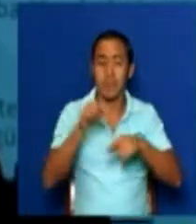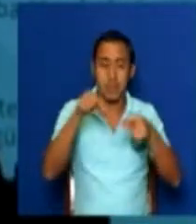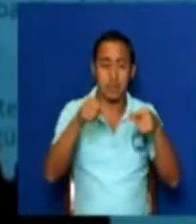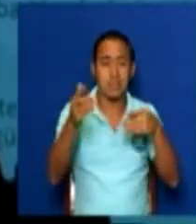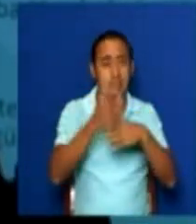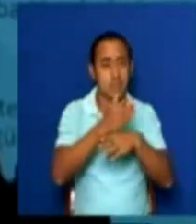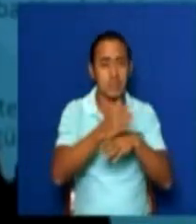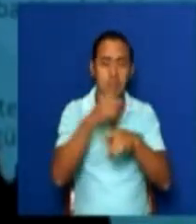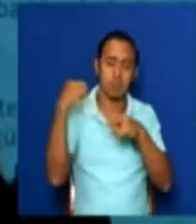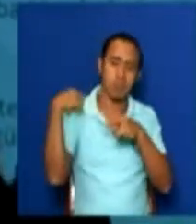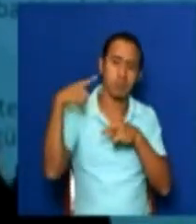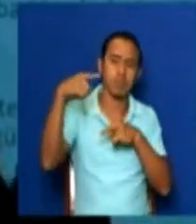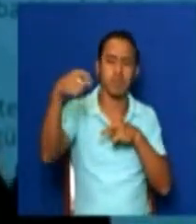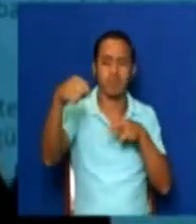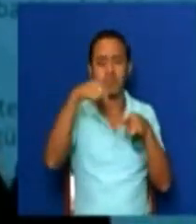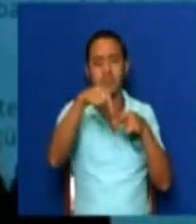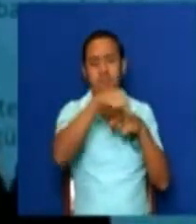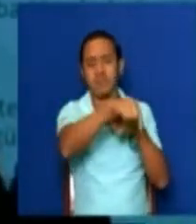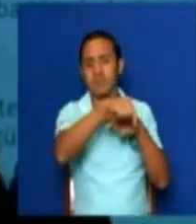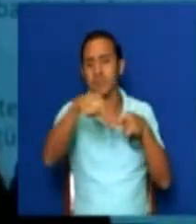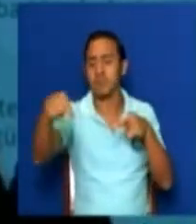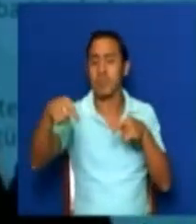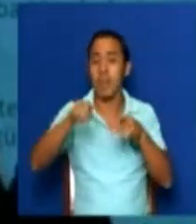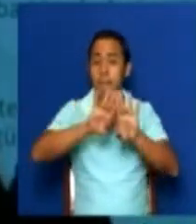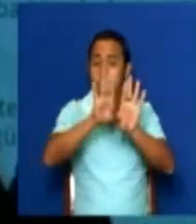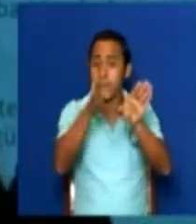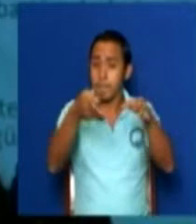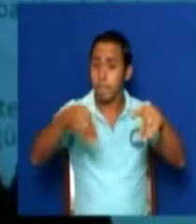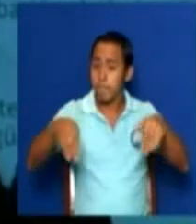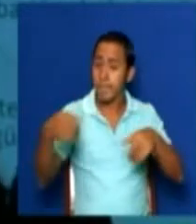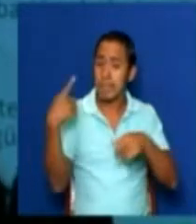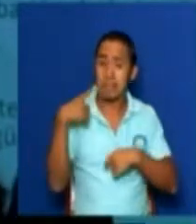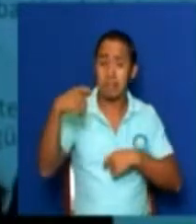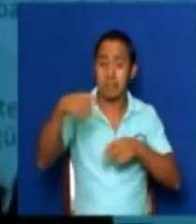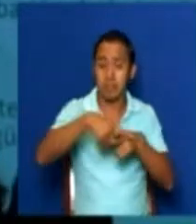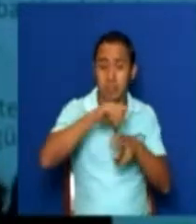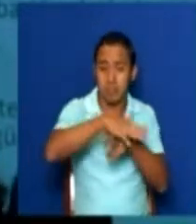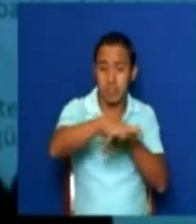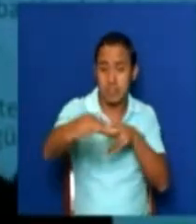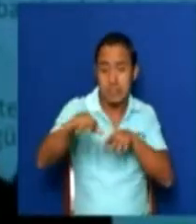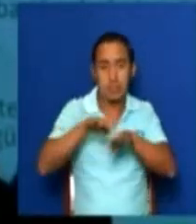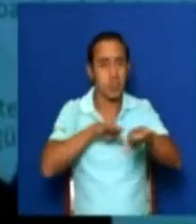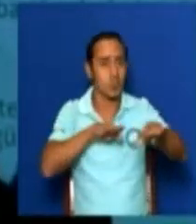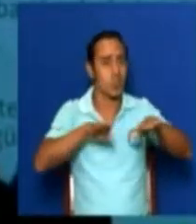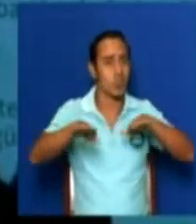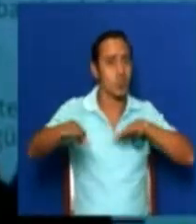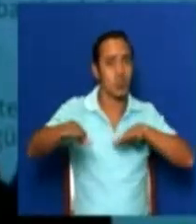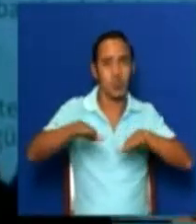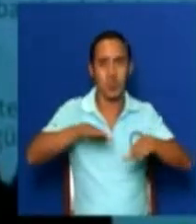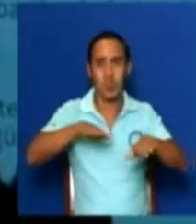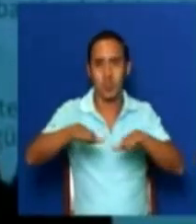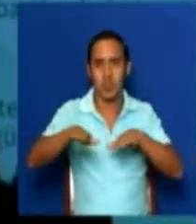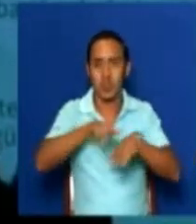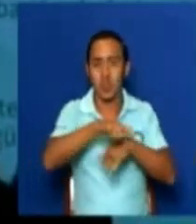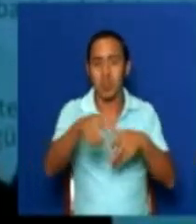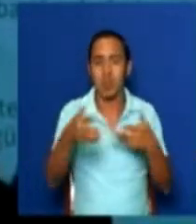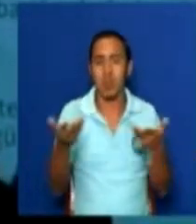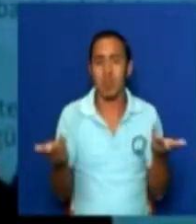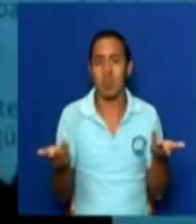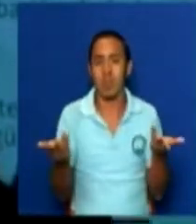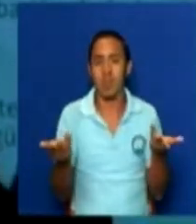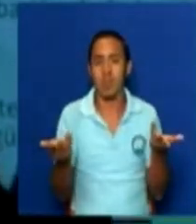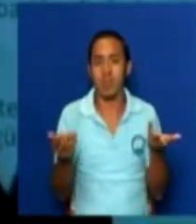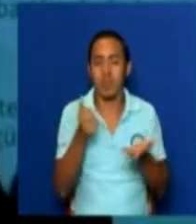zonas rurales, porque las mujeres en las zonas rurales no pueden a veces acceder